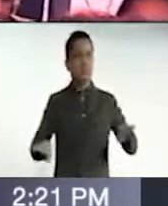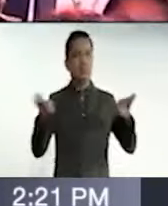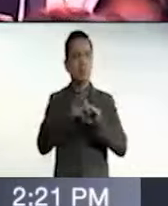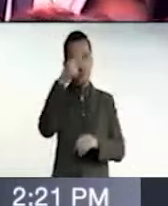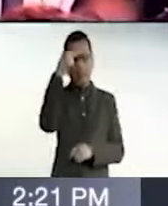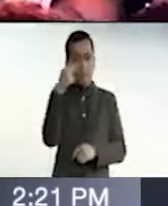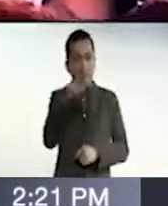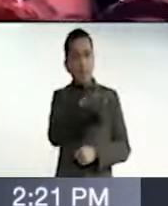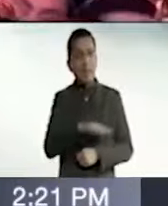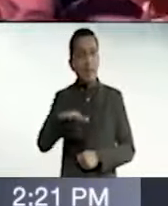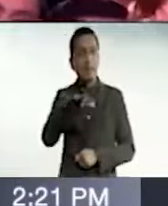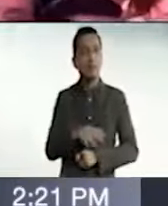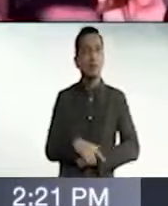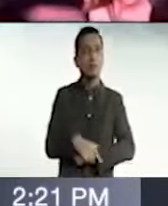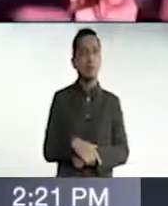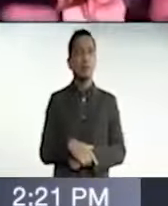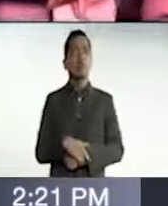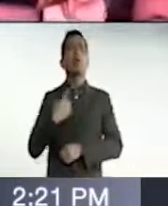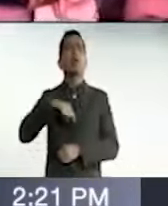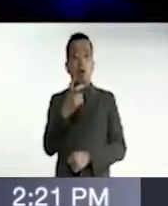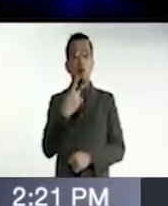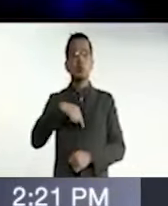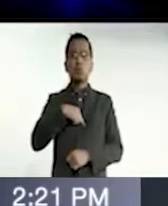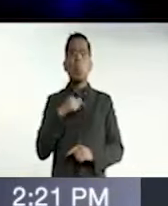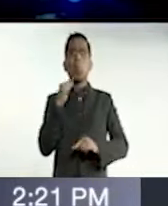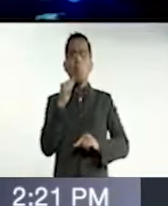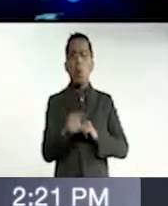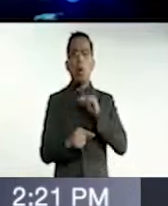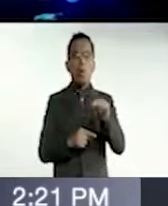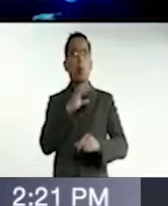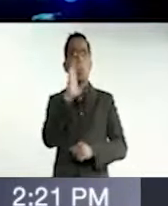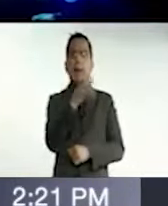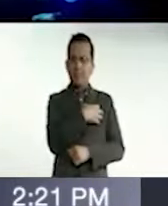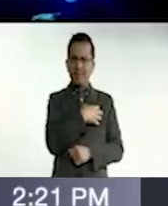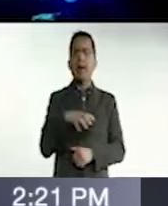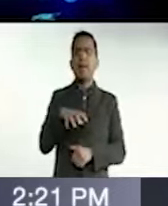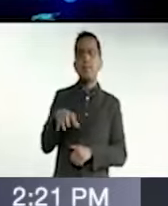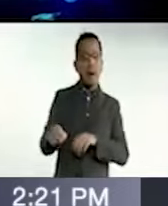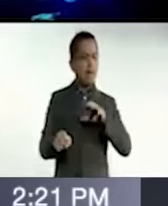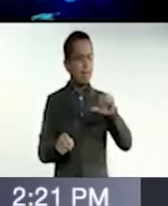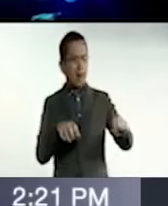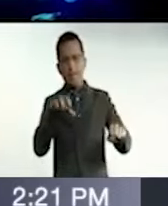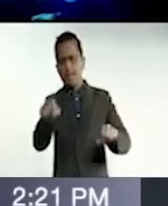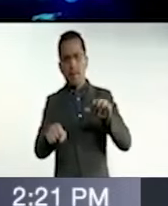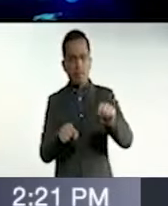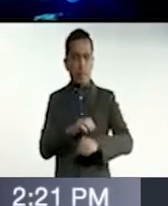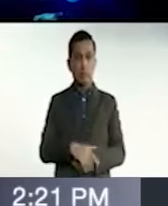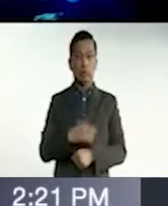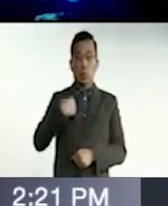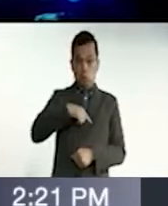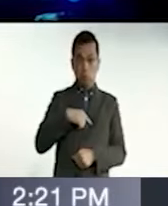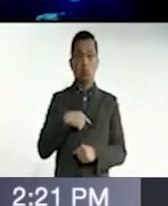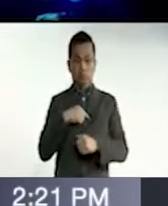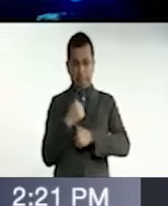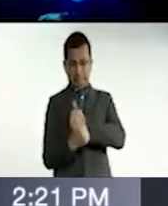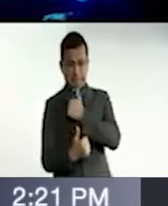brutal, brutal de la oposición, incluyendo el PAN, en donde pues se tienen integrantes algunos que o